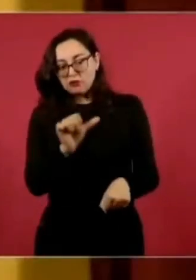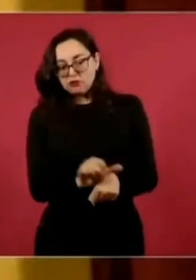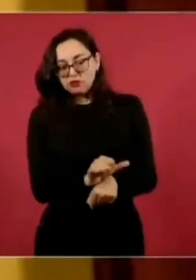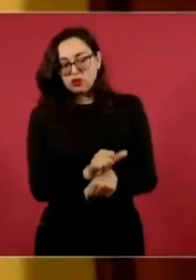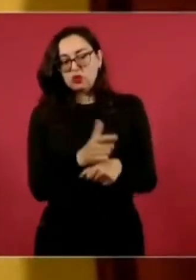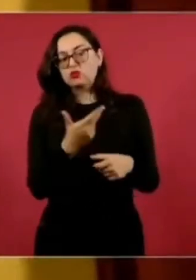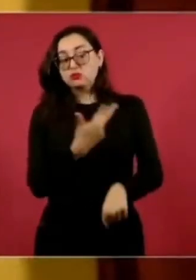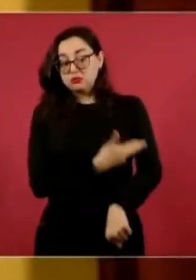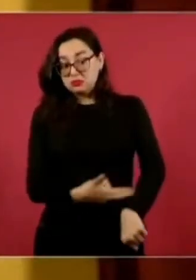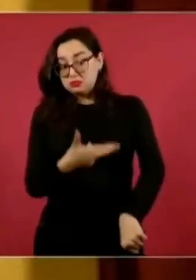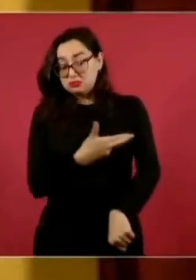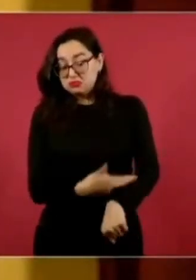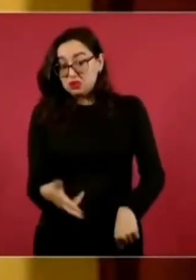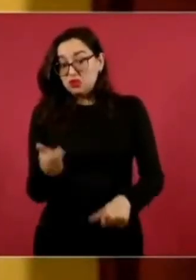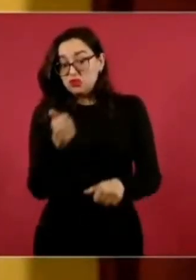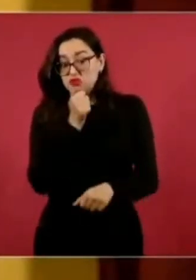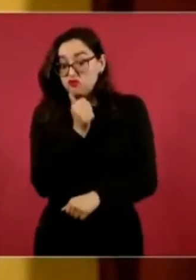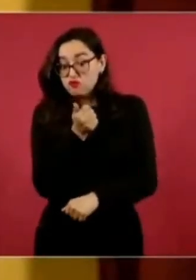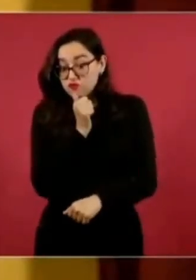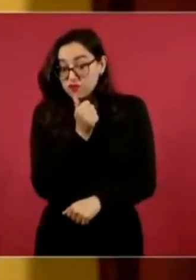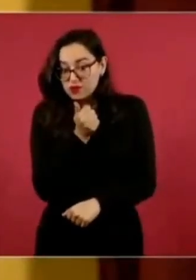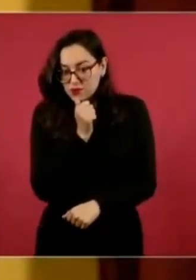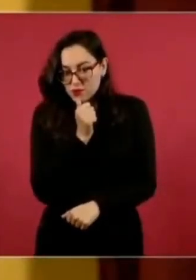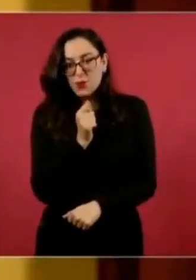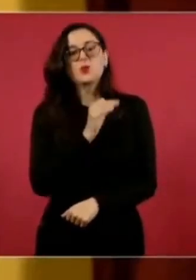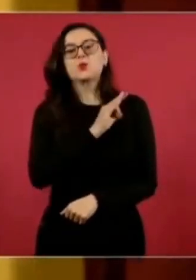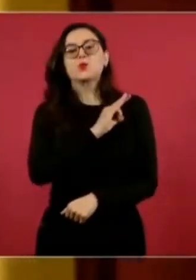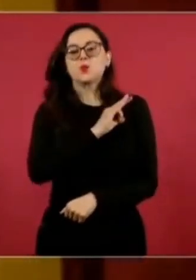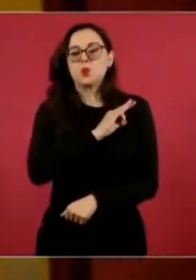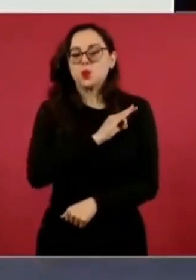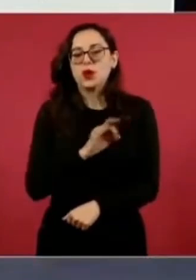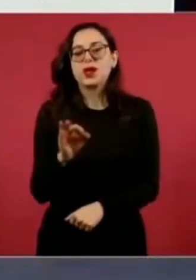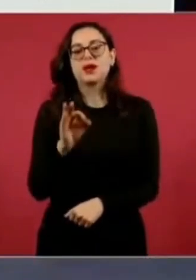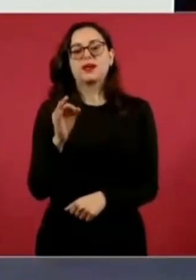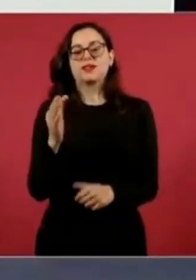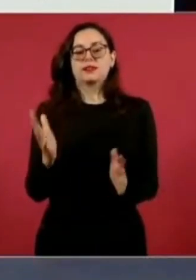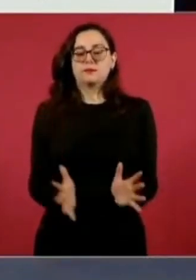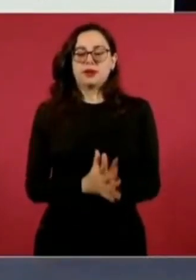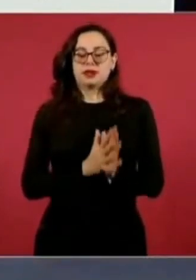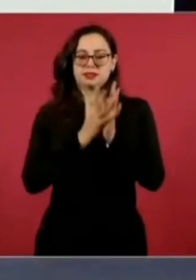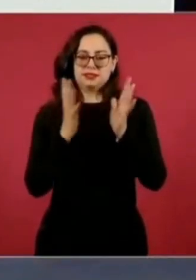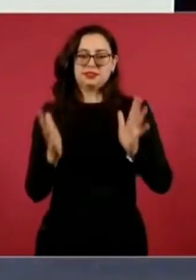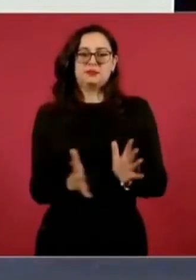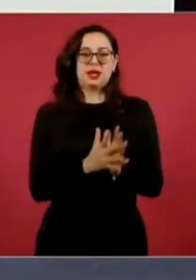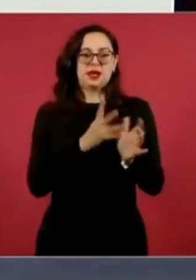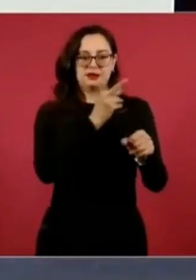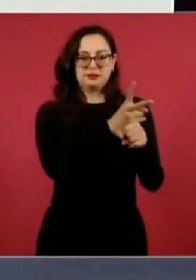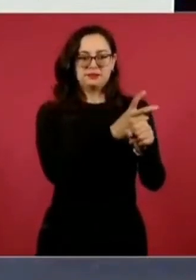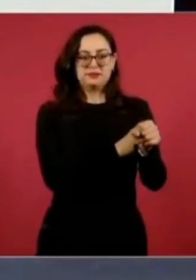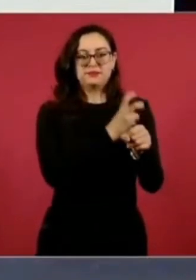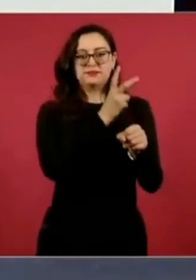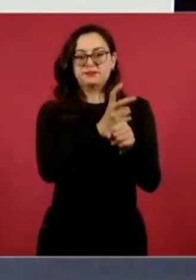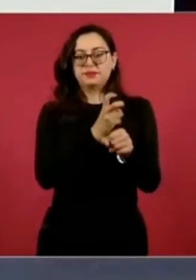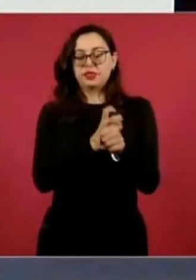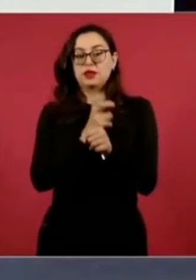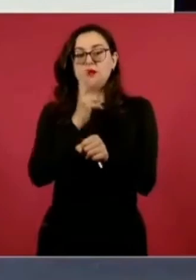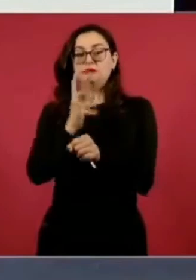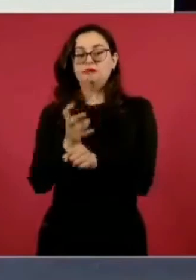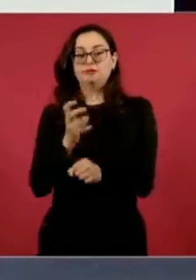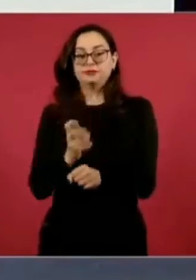17 entidades vehículos que no han regularizado y decirles que son